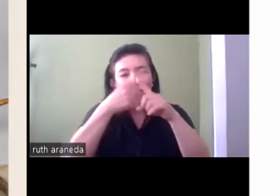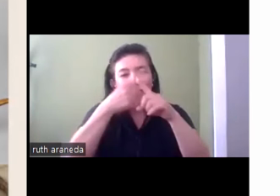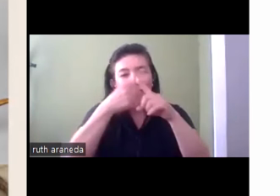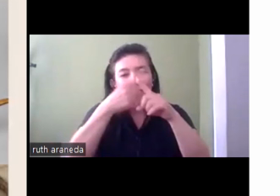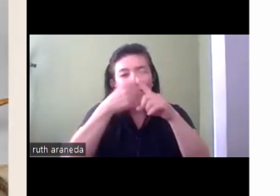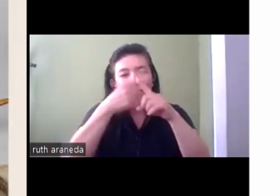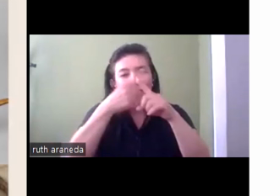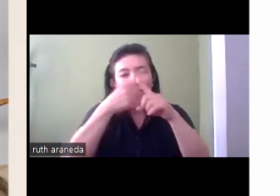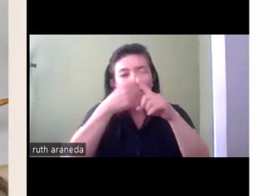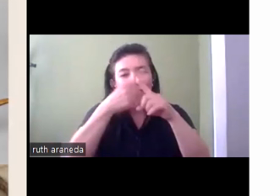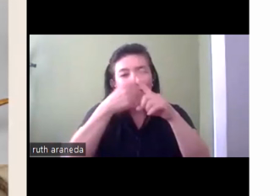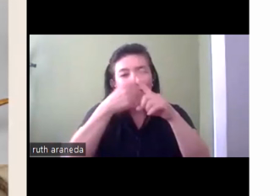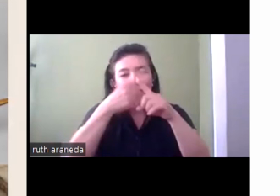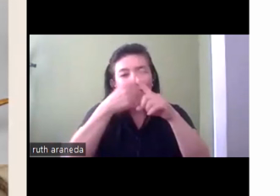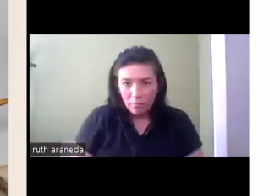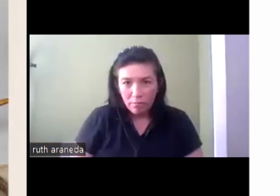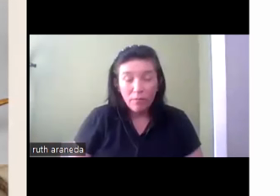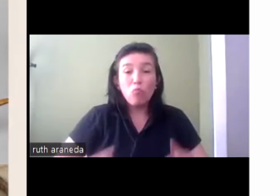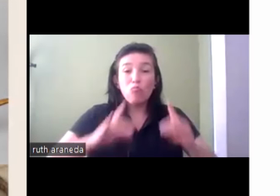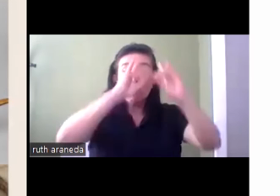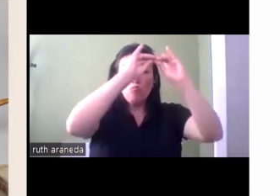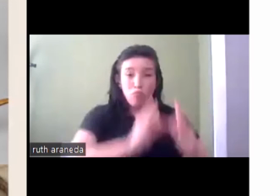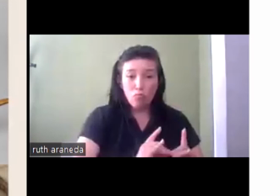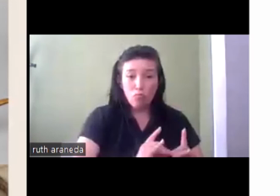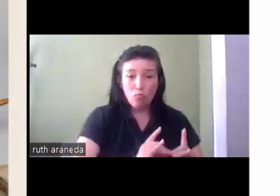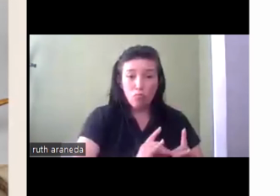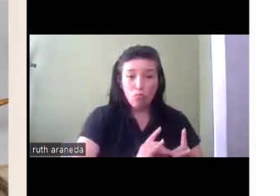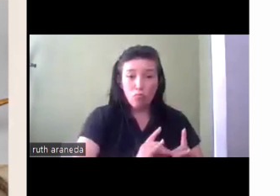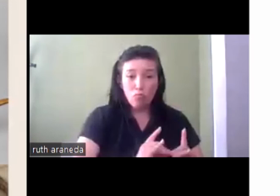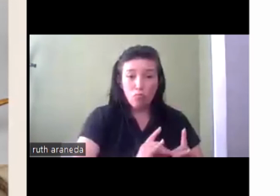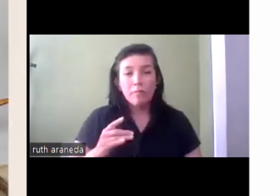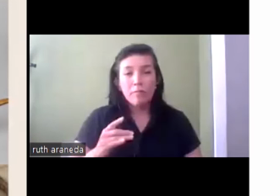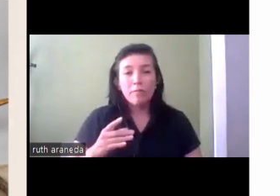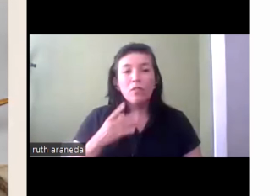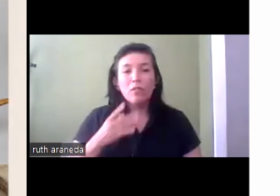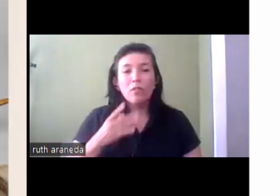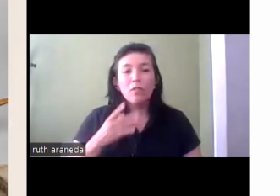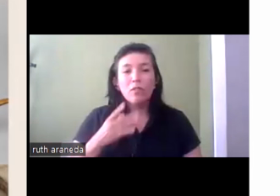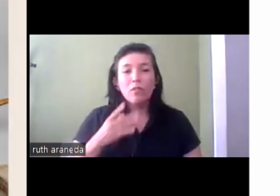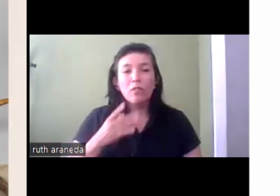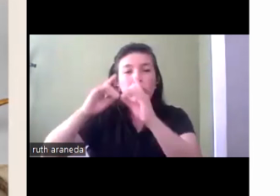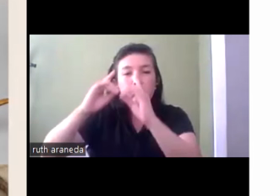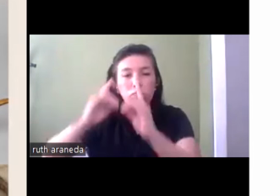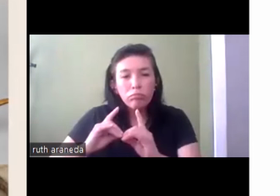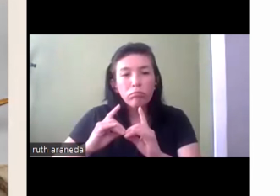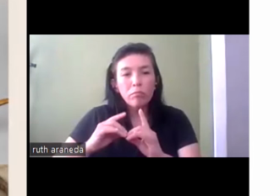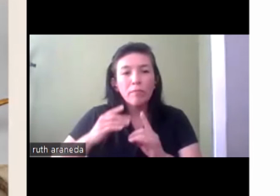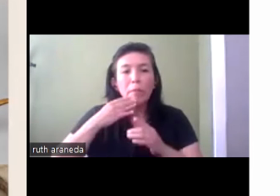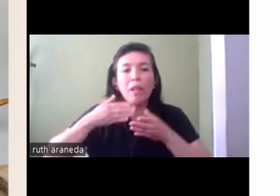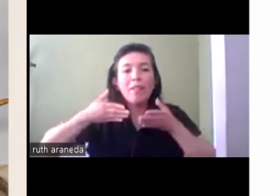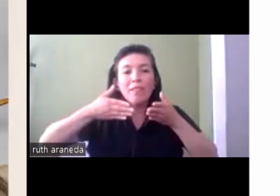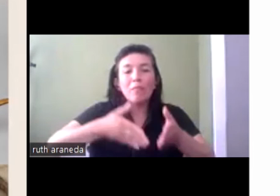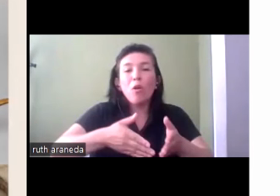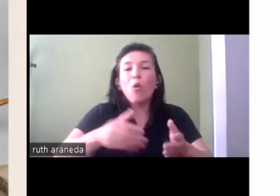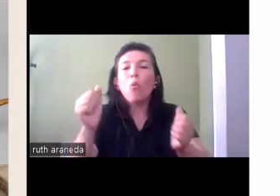directas, ya, en el terreno. Están las inhumaciones secundarias, están también entierros asociados a